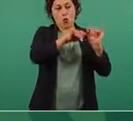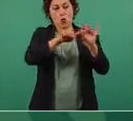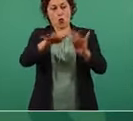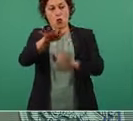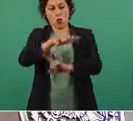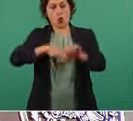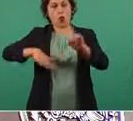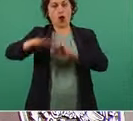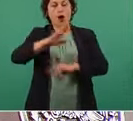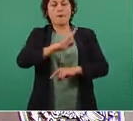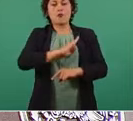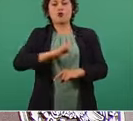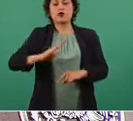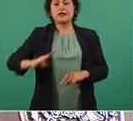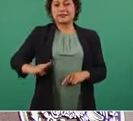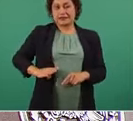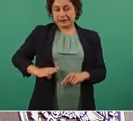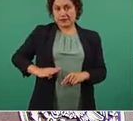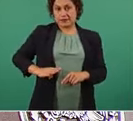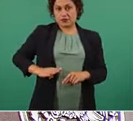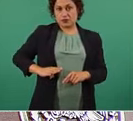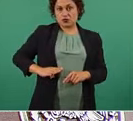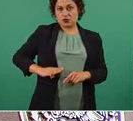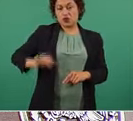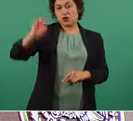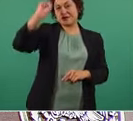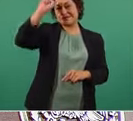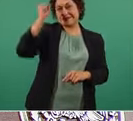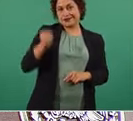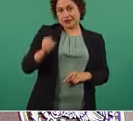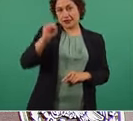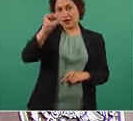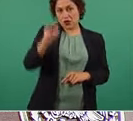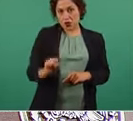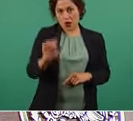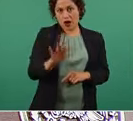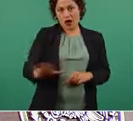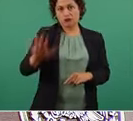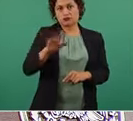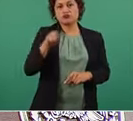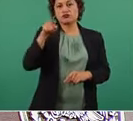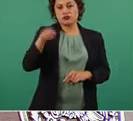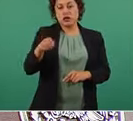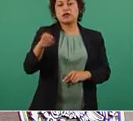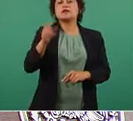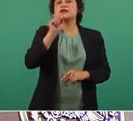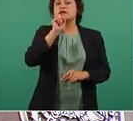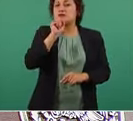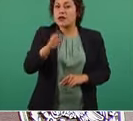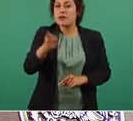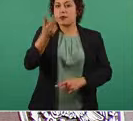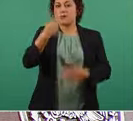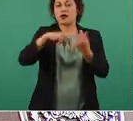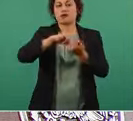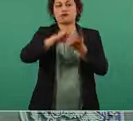los municipios del sur de Sinaloa y va a generar energía eléctrica.